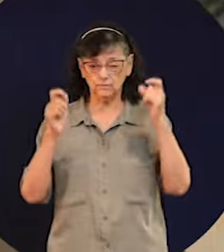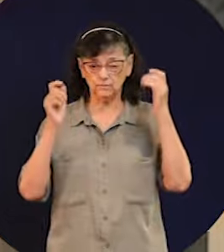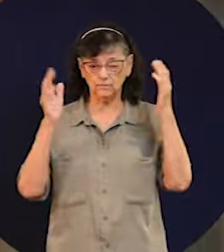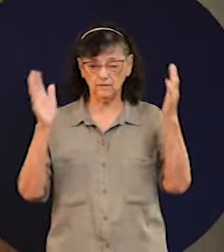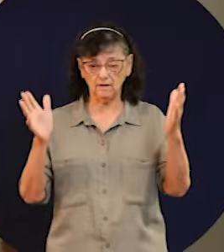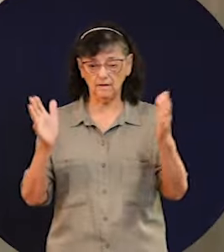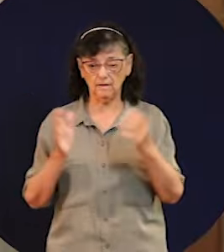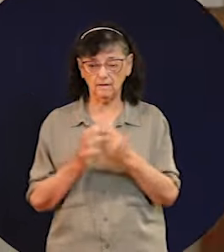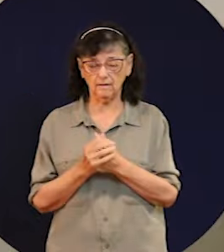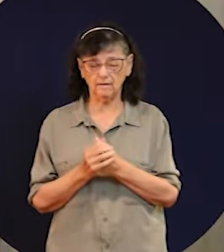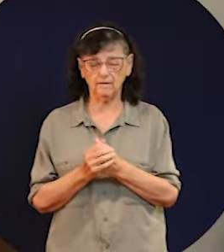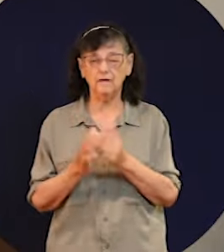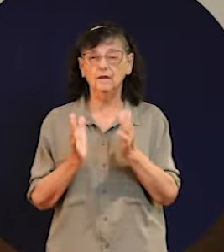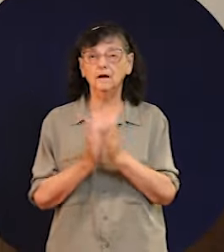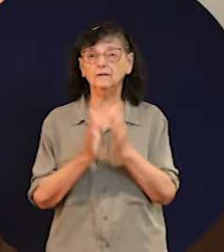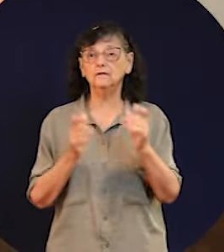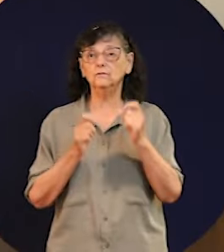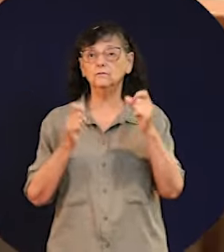Aleluya,